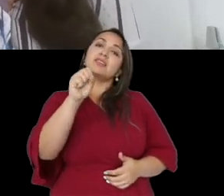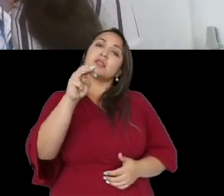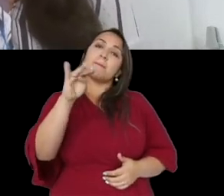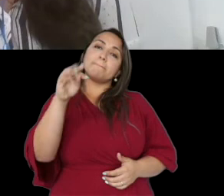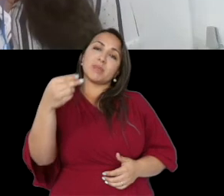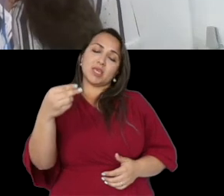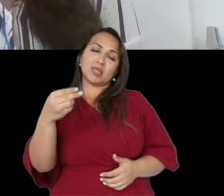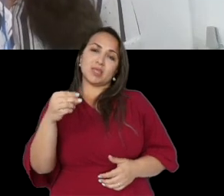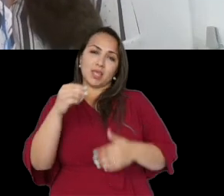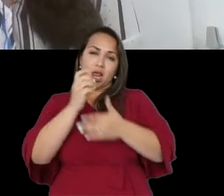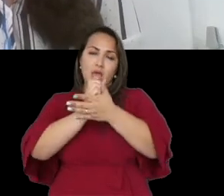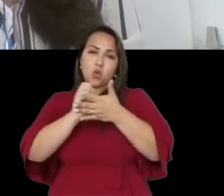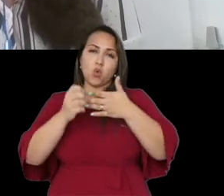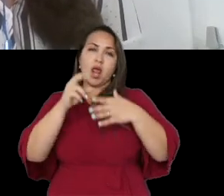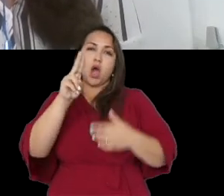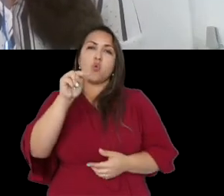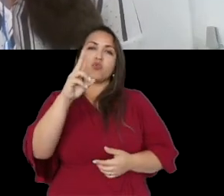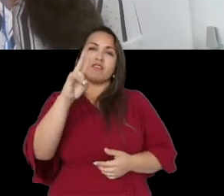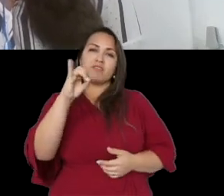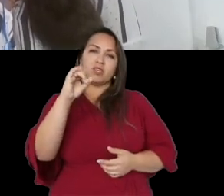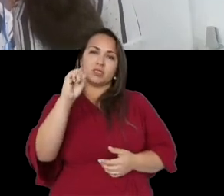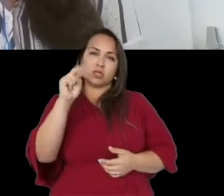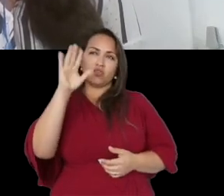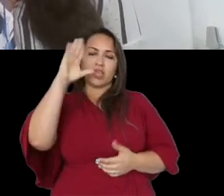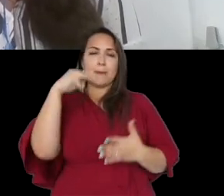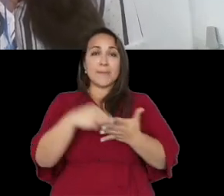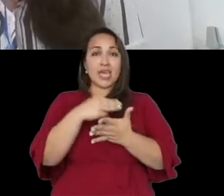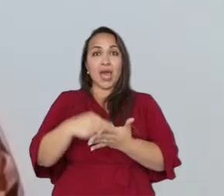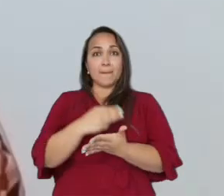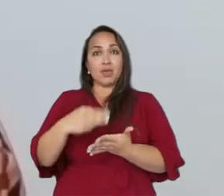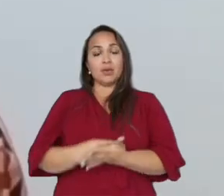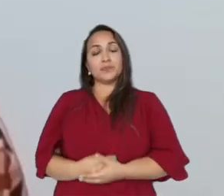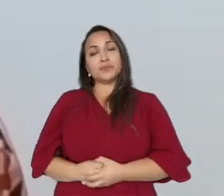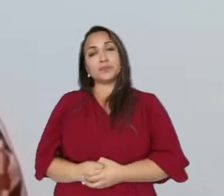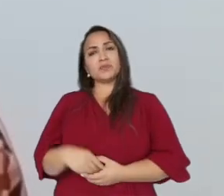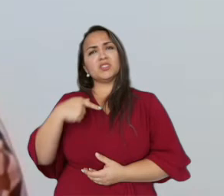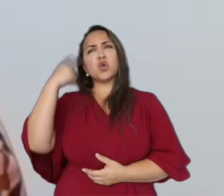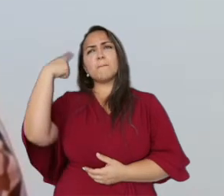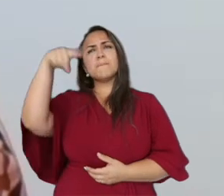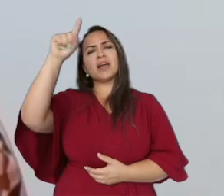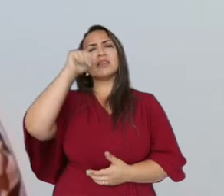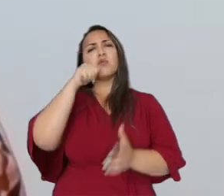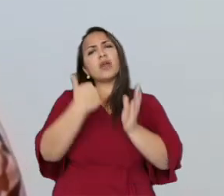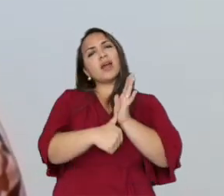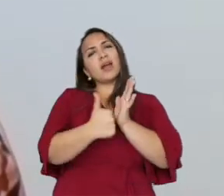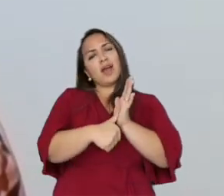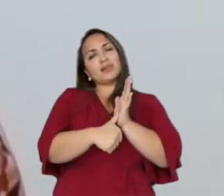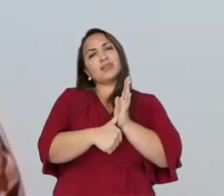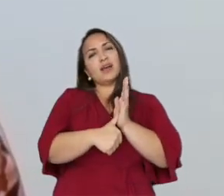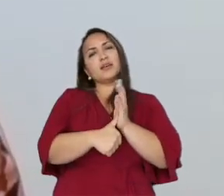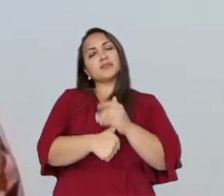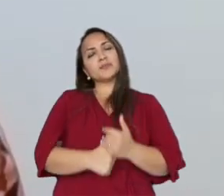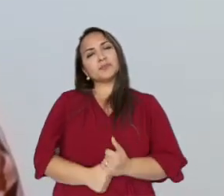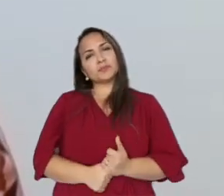del noticiario Univisión de Miami, Florida, yo envié una carta